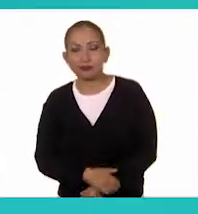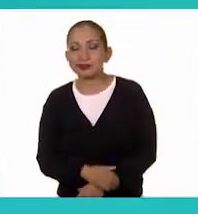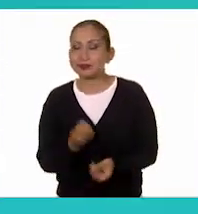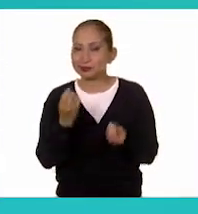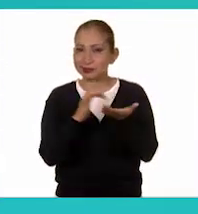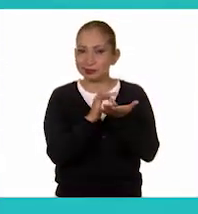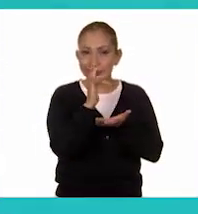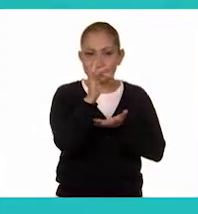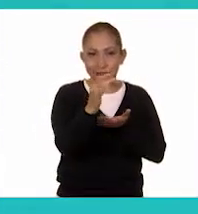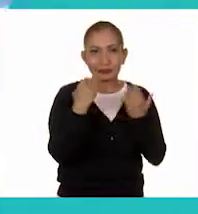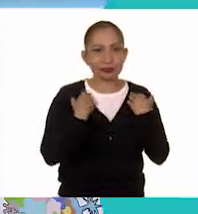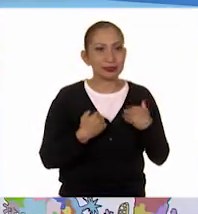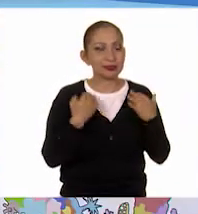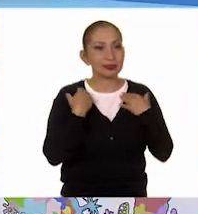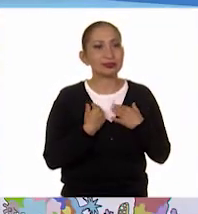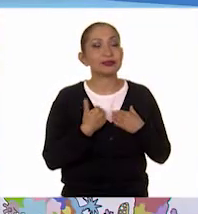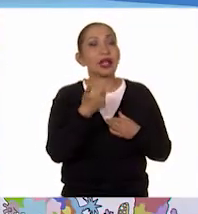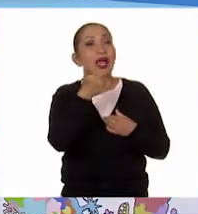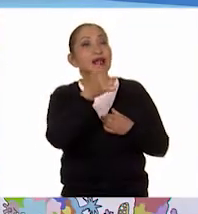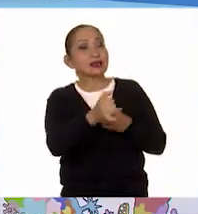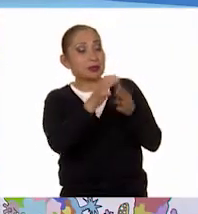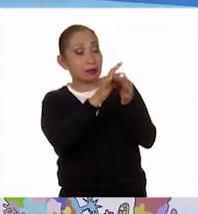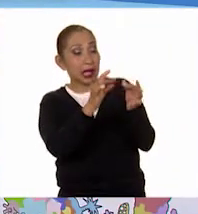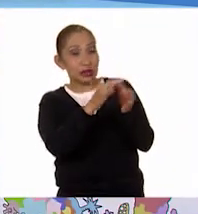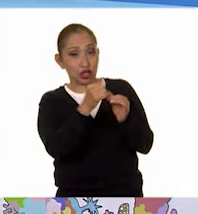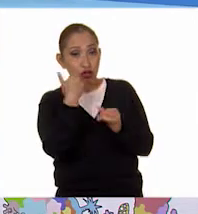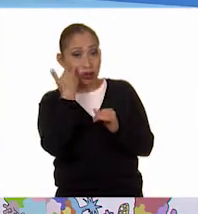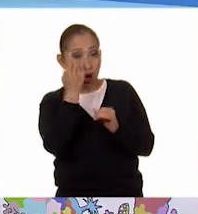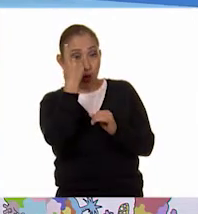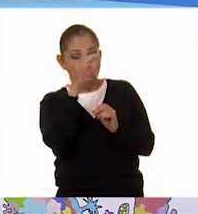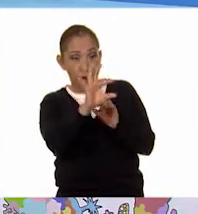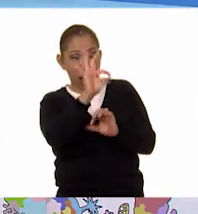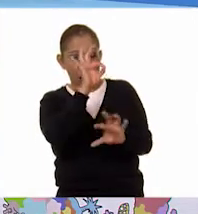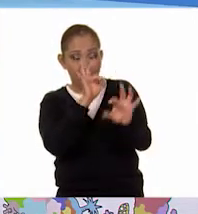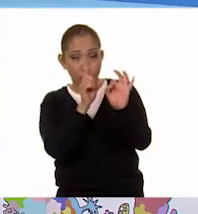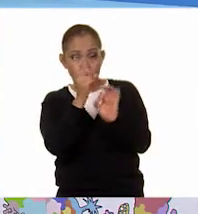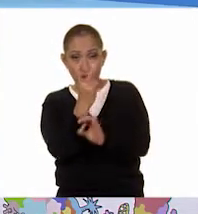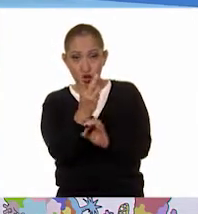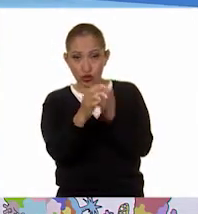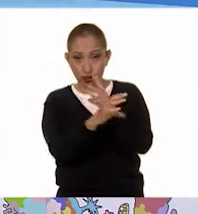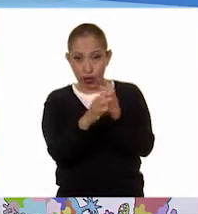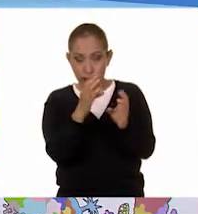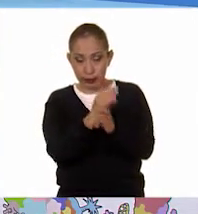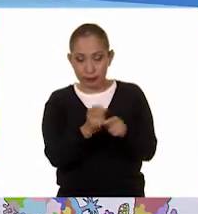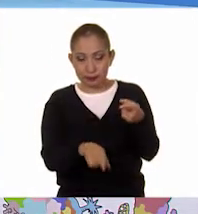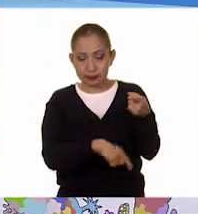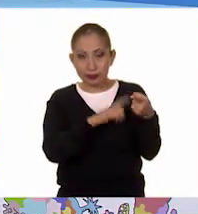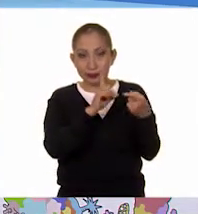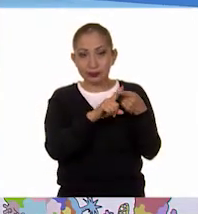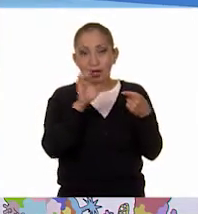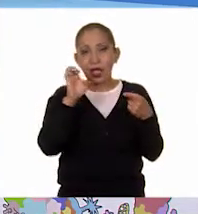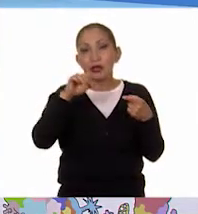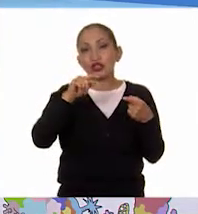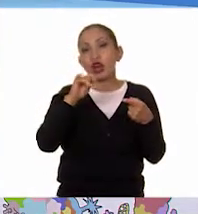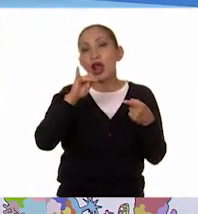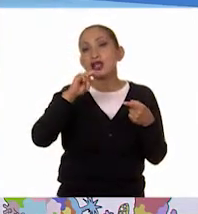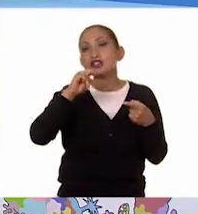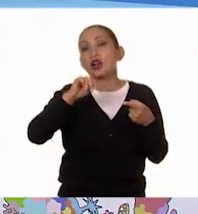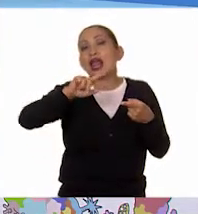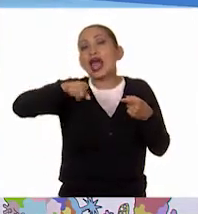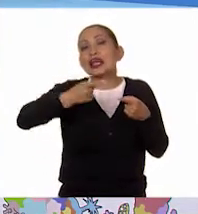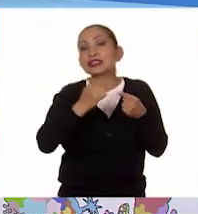muchísimas gracias, María. De esta definición me gustaría resaltar dos ideas. En primer lugar, la entonación